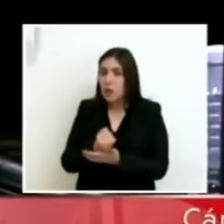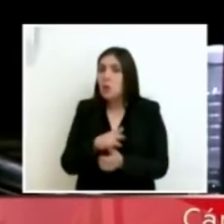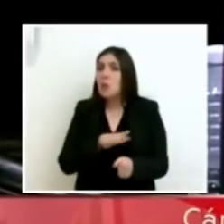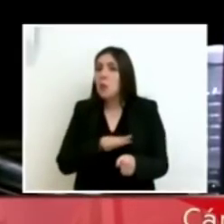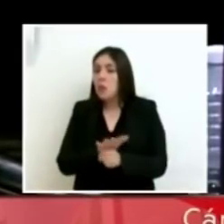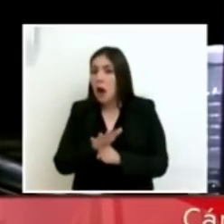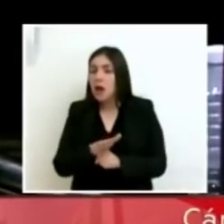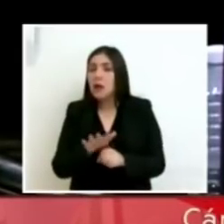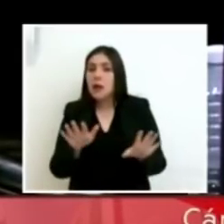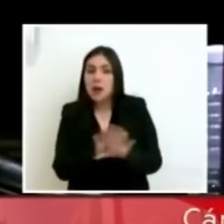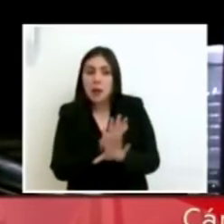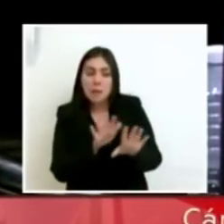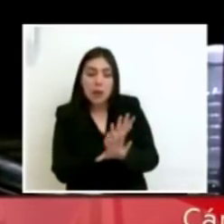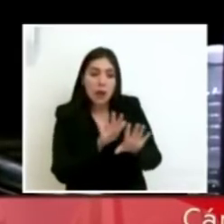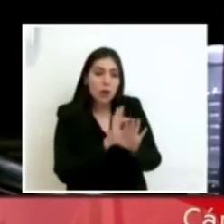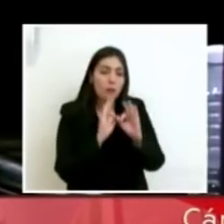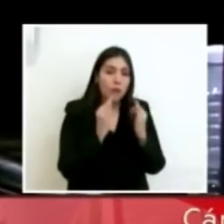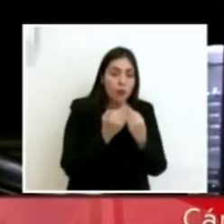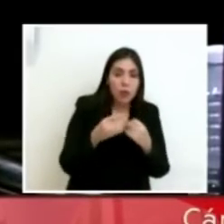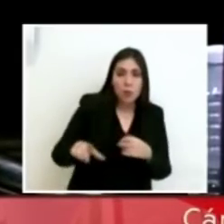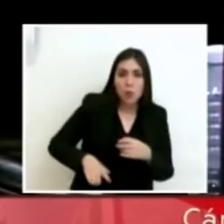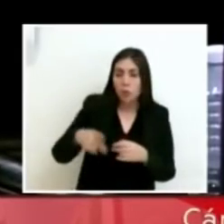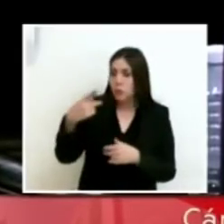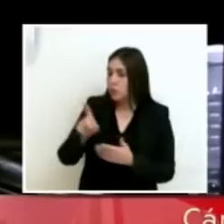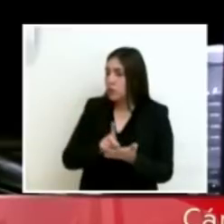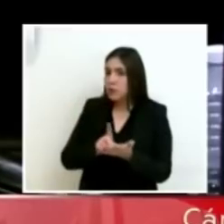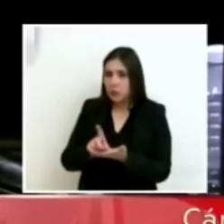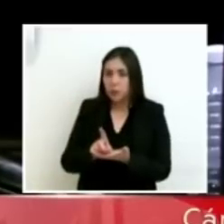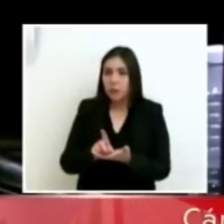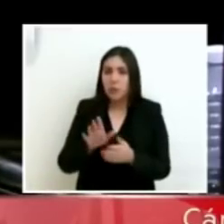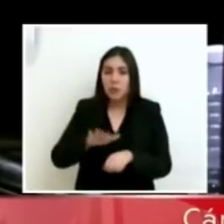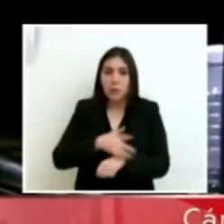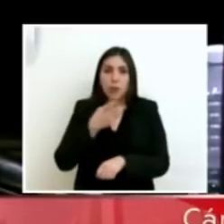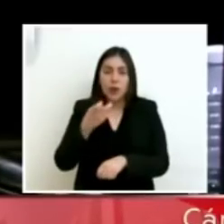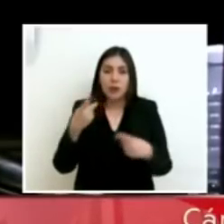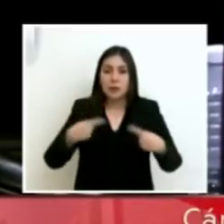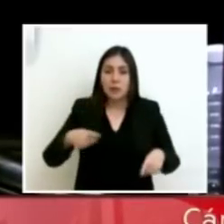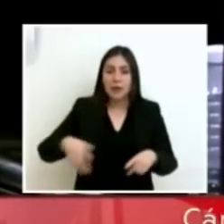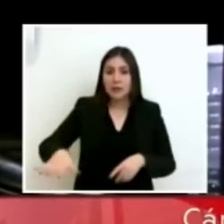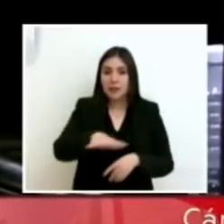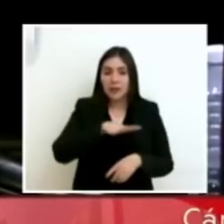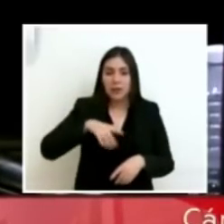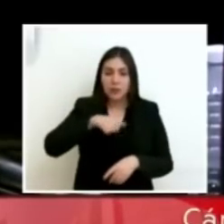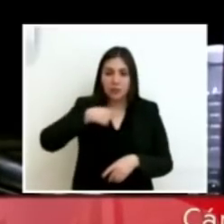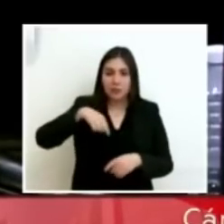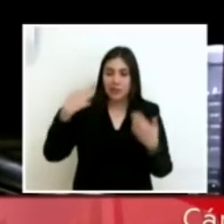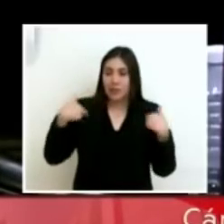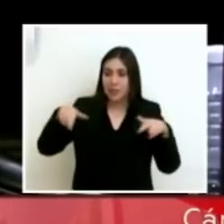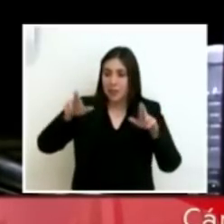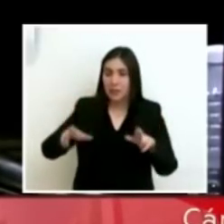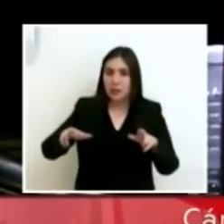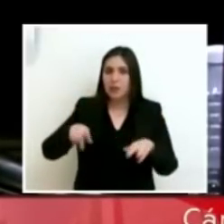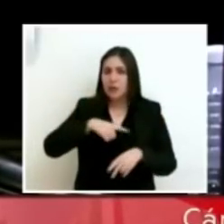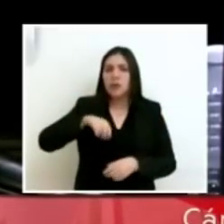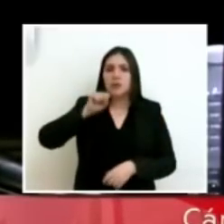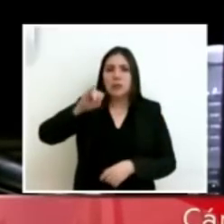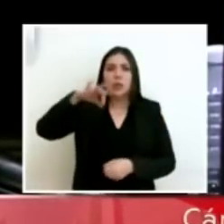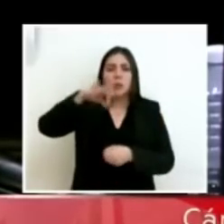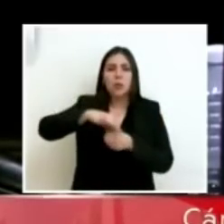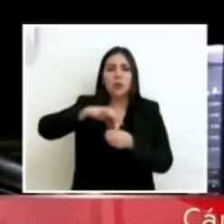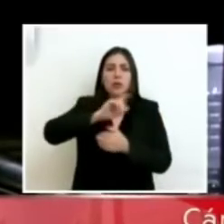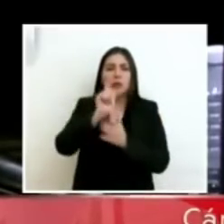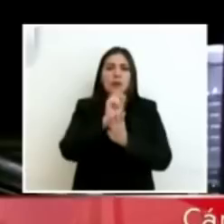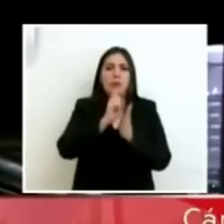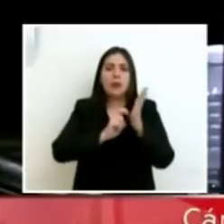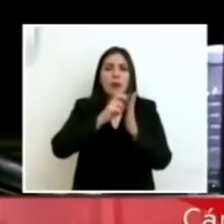la forma de su gobierno. Es por ello que en la representación de la soberanía popular hemos votado la reforma al máximo tribunal constitucional